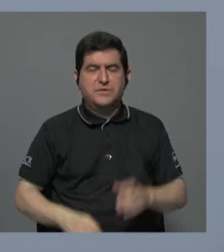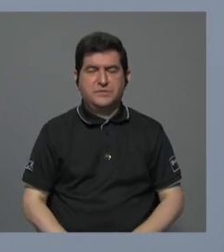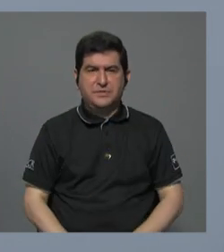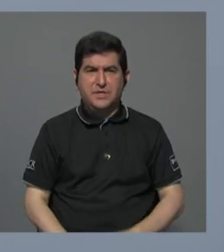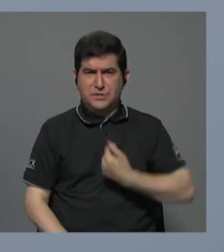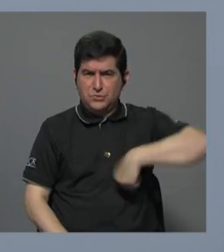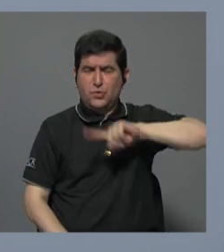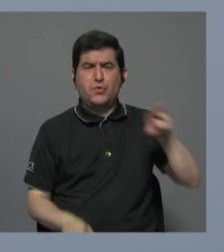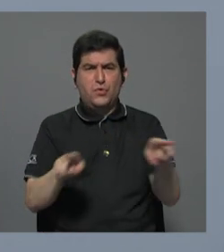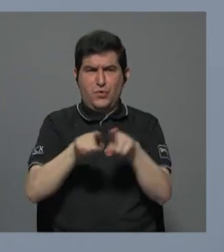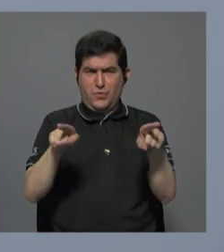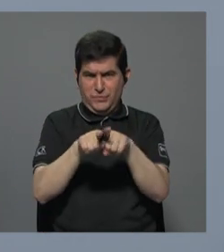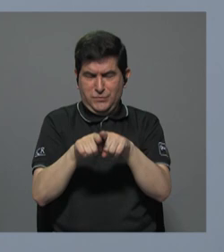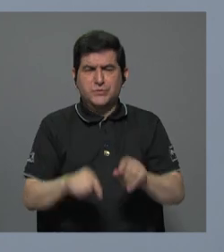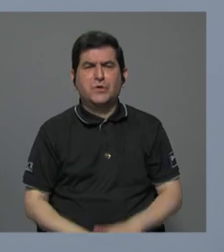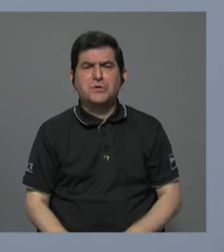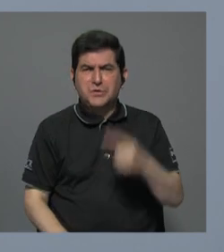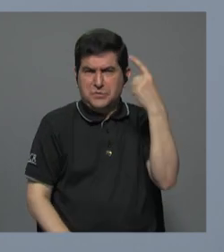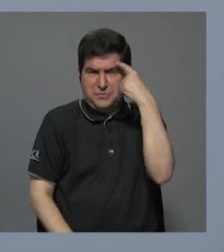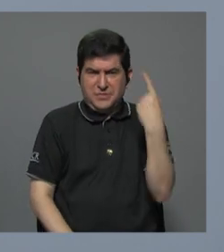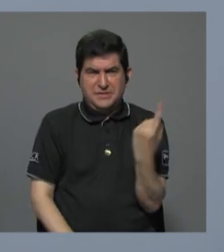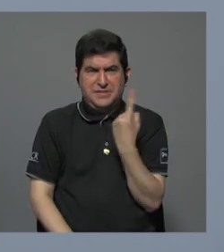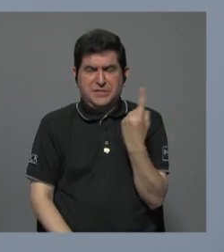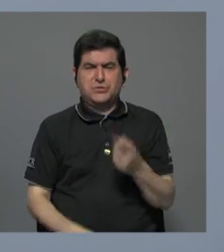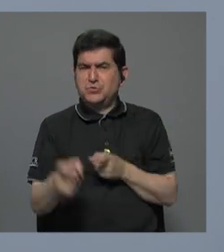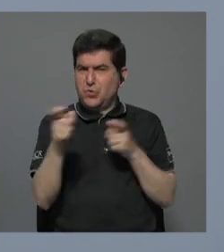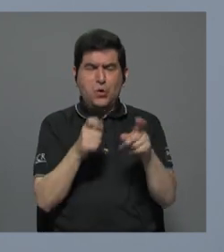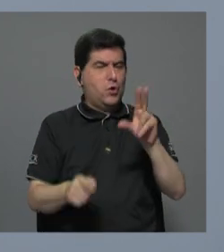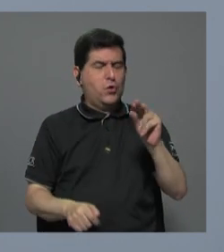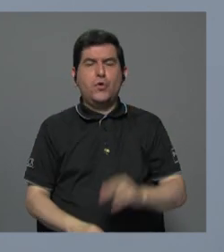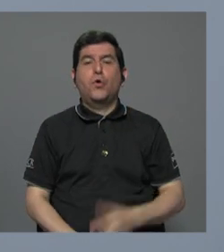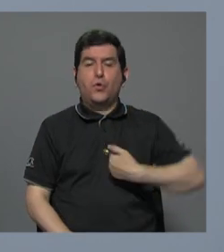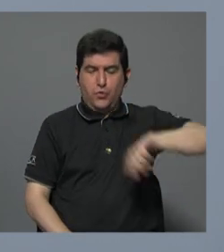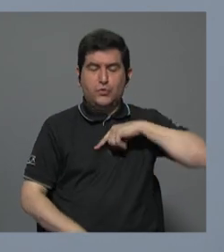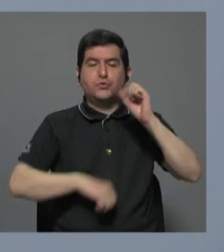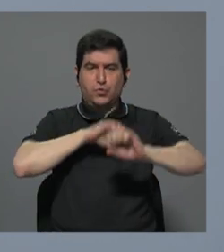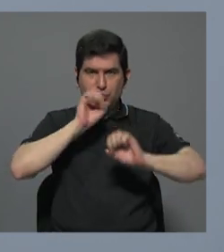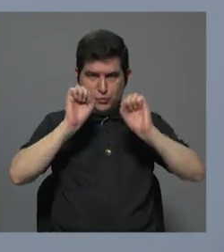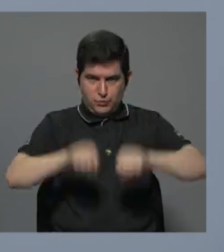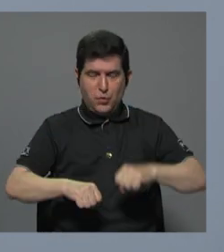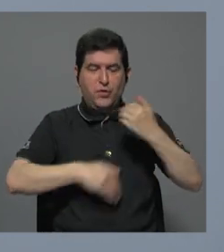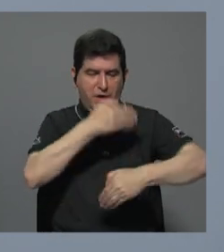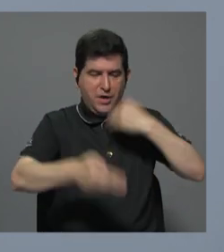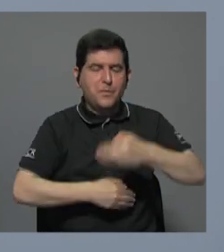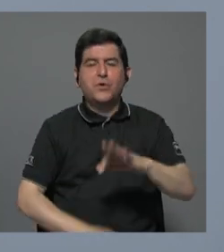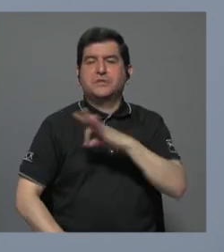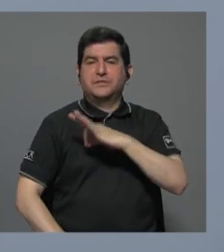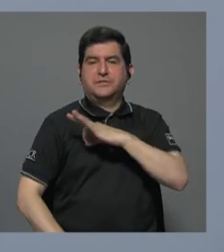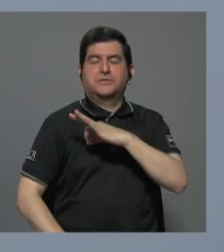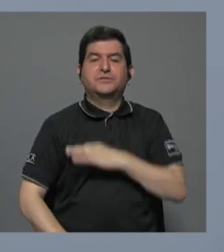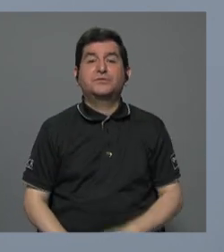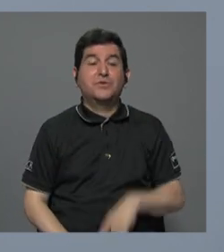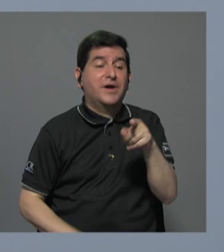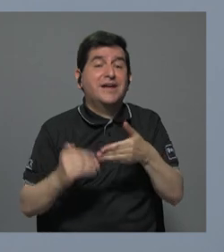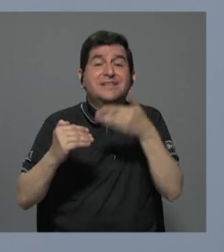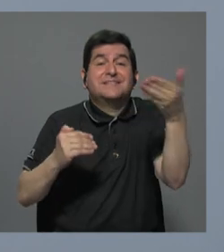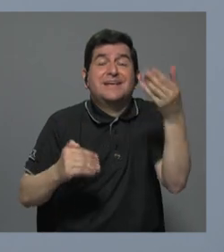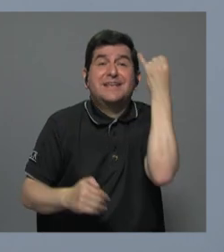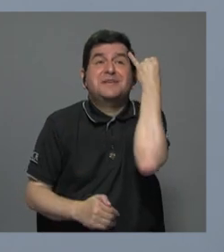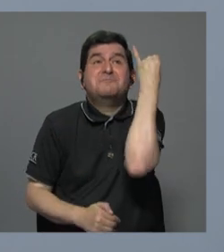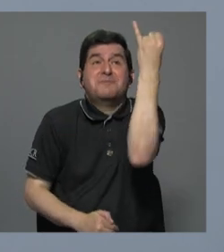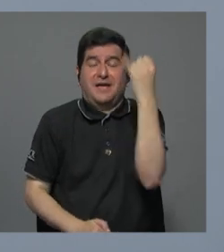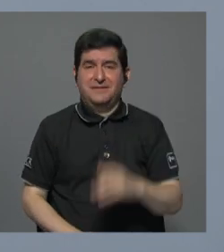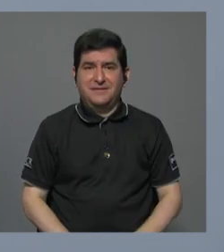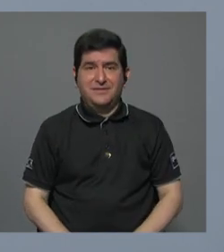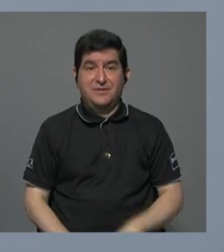pública nosotros también no nos consideramos solamente como administrados sino como procesos de gestión del bienestar ese es ese elemento de concepción es